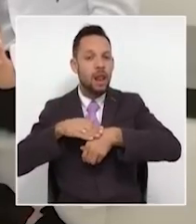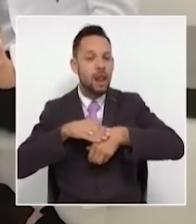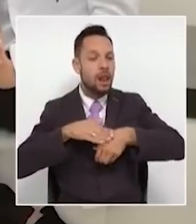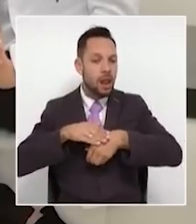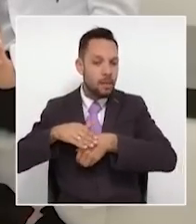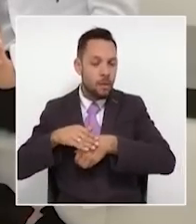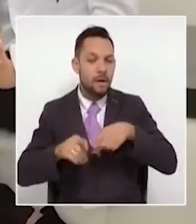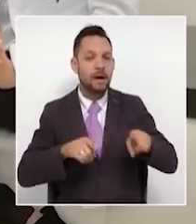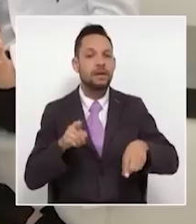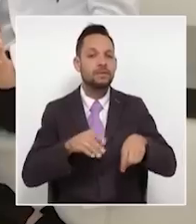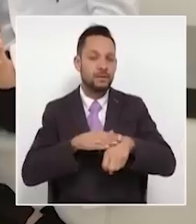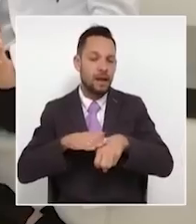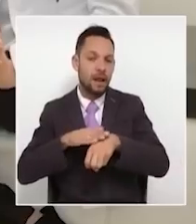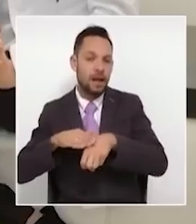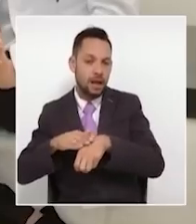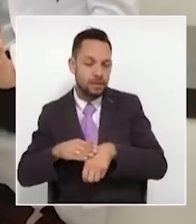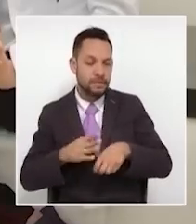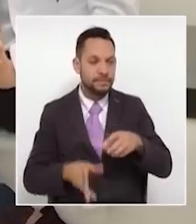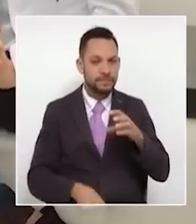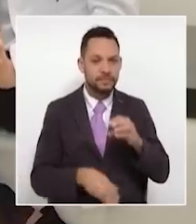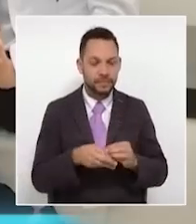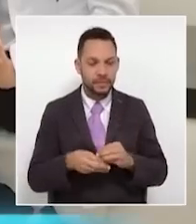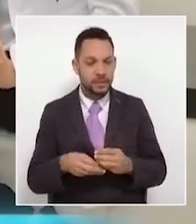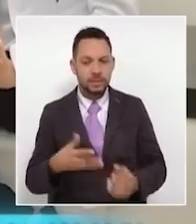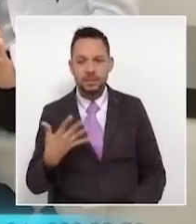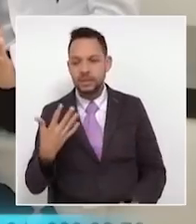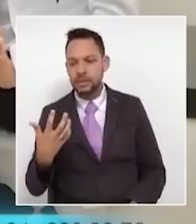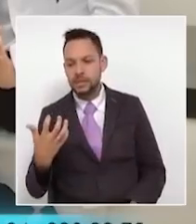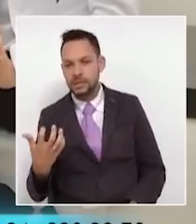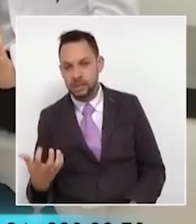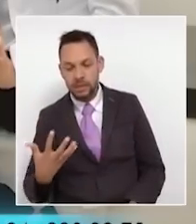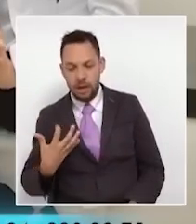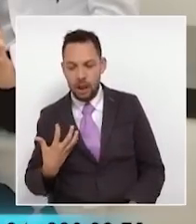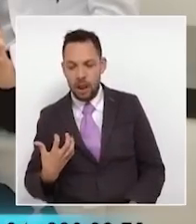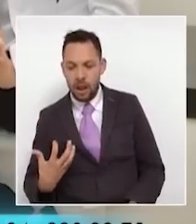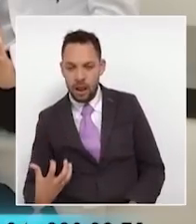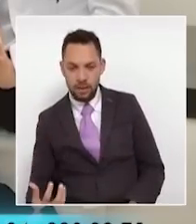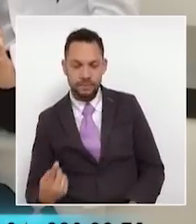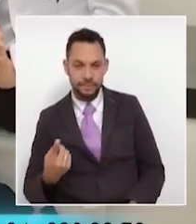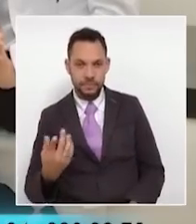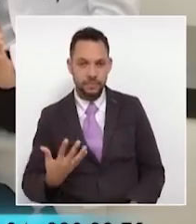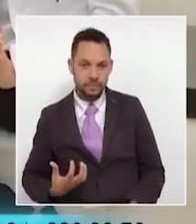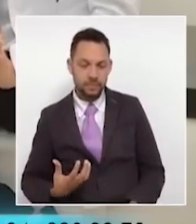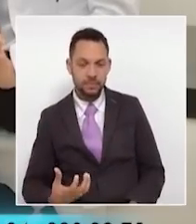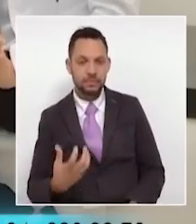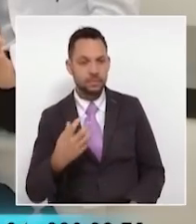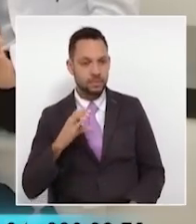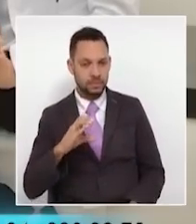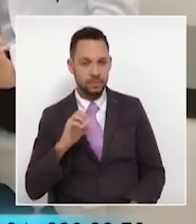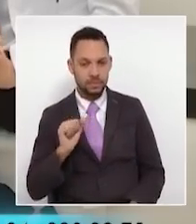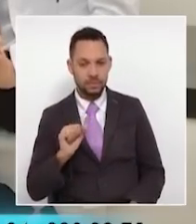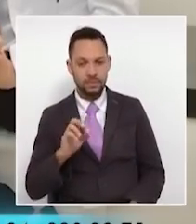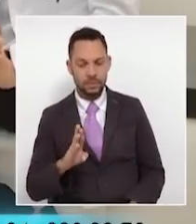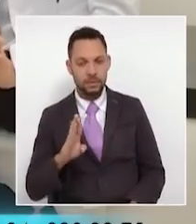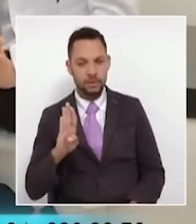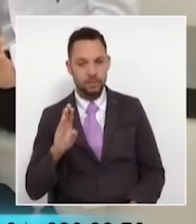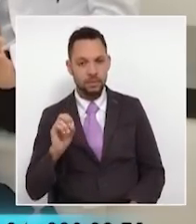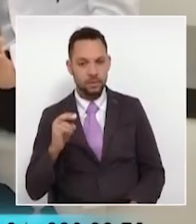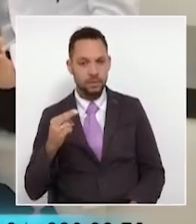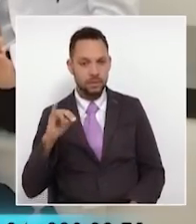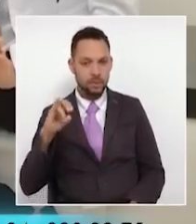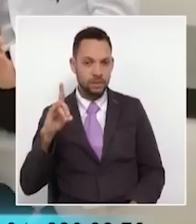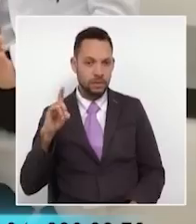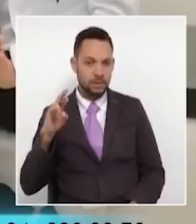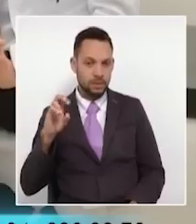también una avidez por consumir alimentos principalmente carbohidratos que eso lo vemos representado principalmente